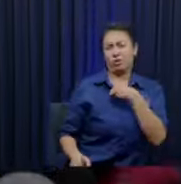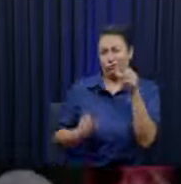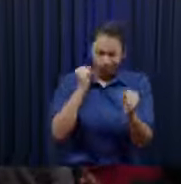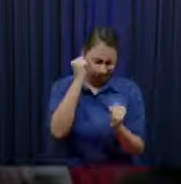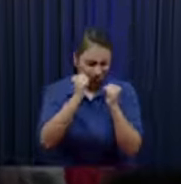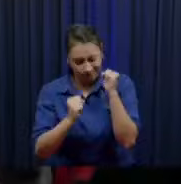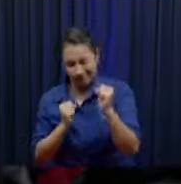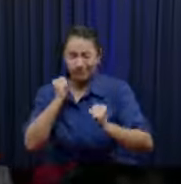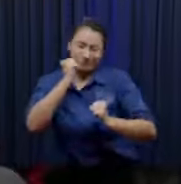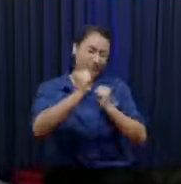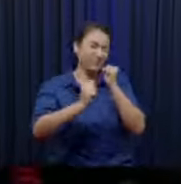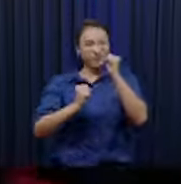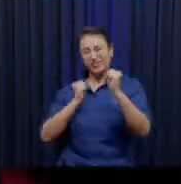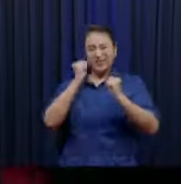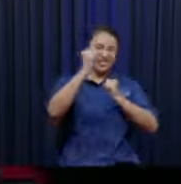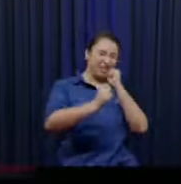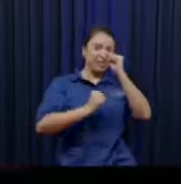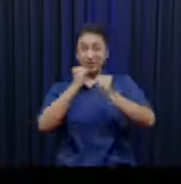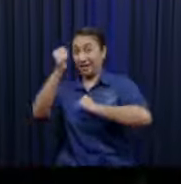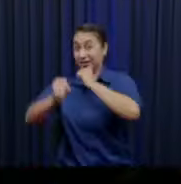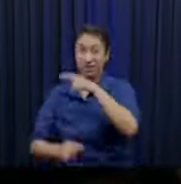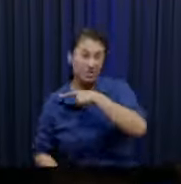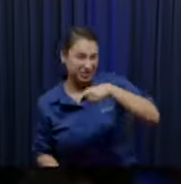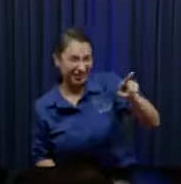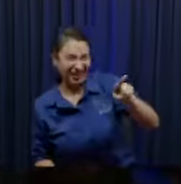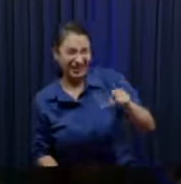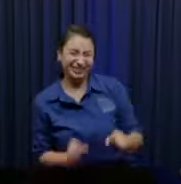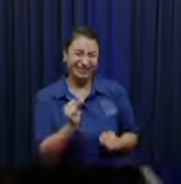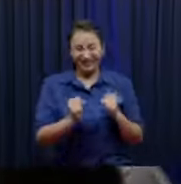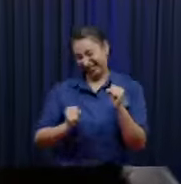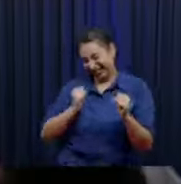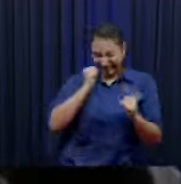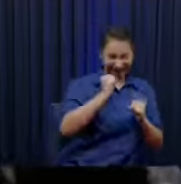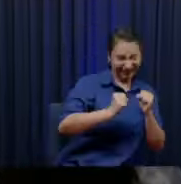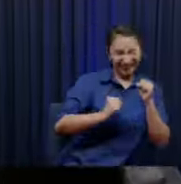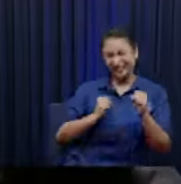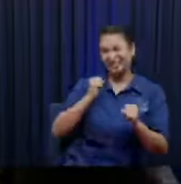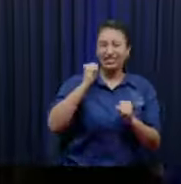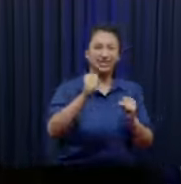Quiero correr, correr, correr, correr, correr.